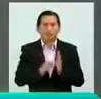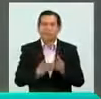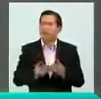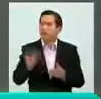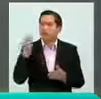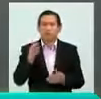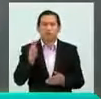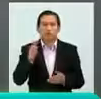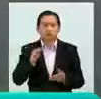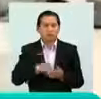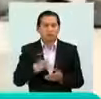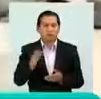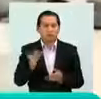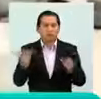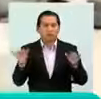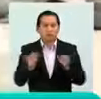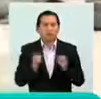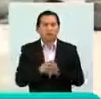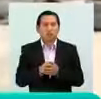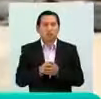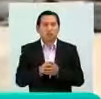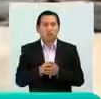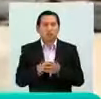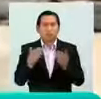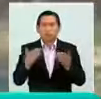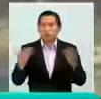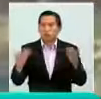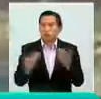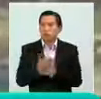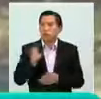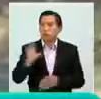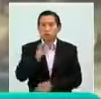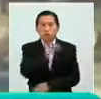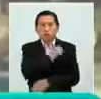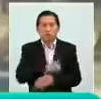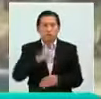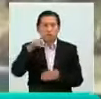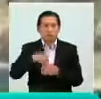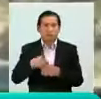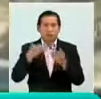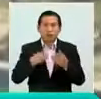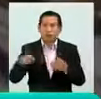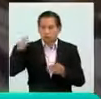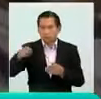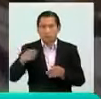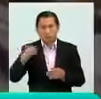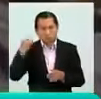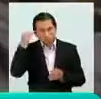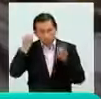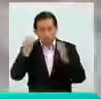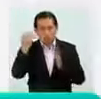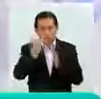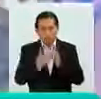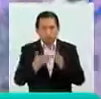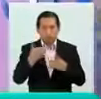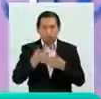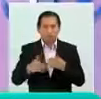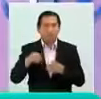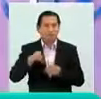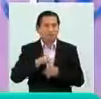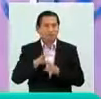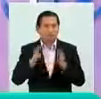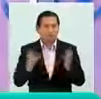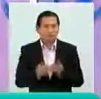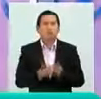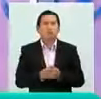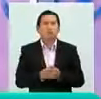año 2019. Afirma que las tareas de las nuevas autoridades electas ahora es generar una agenda post-pandemia. Están en un